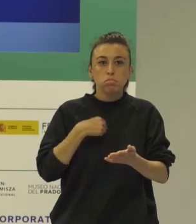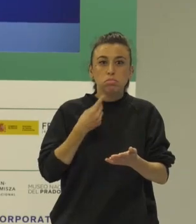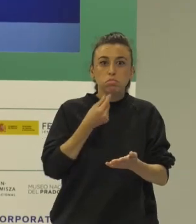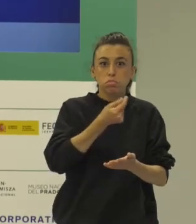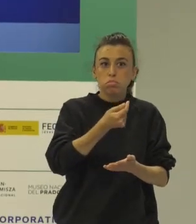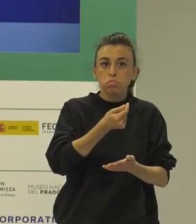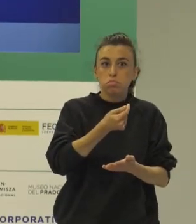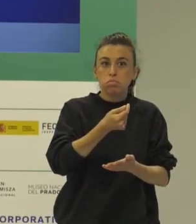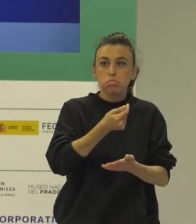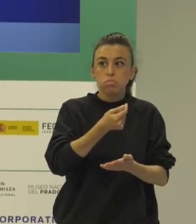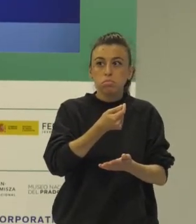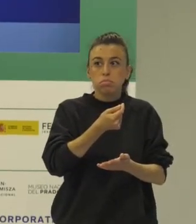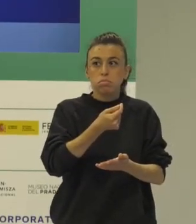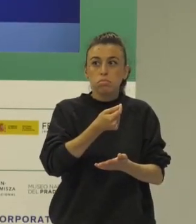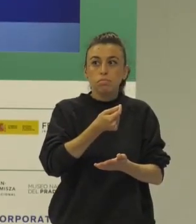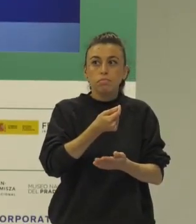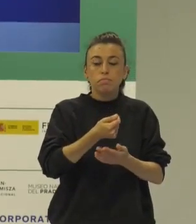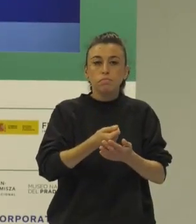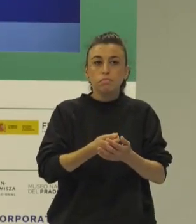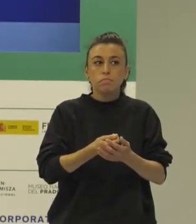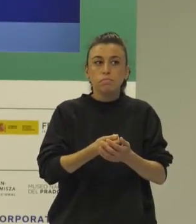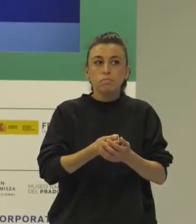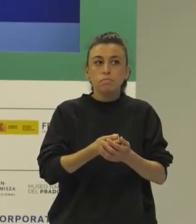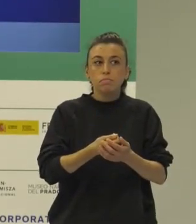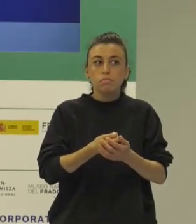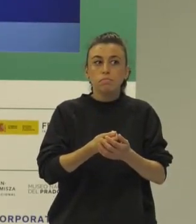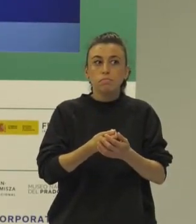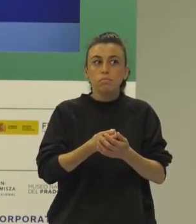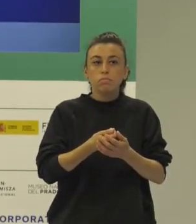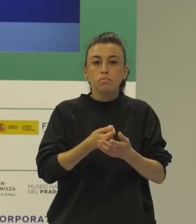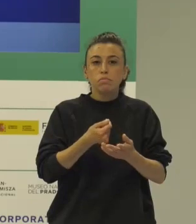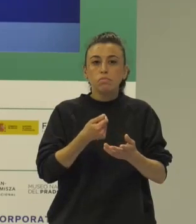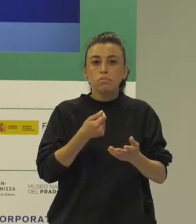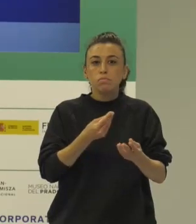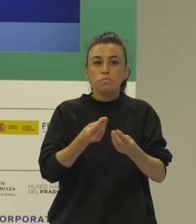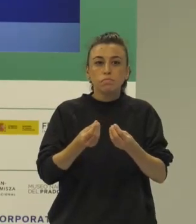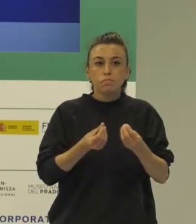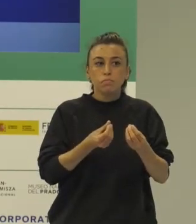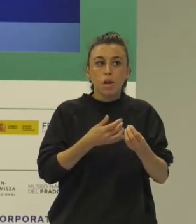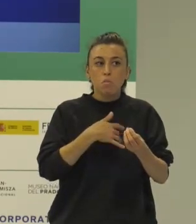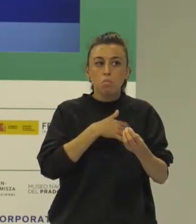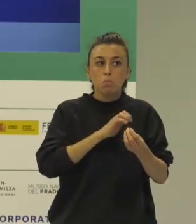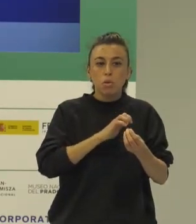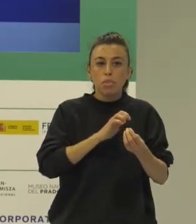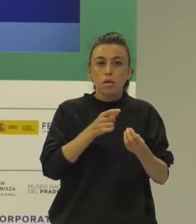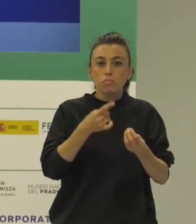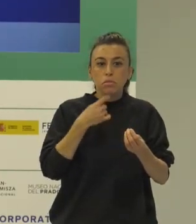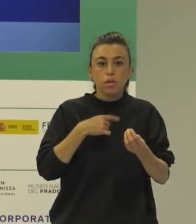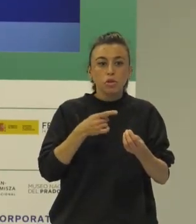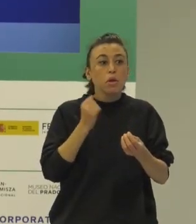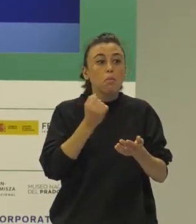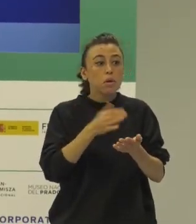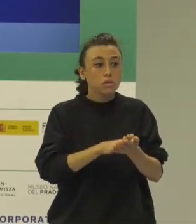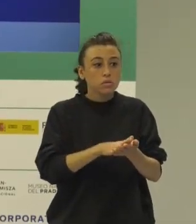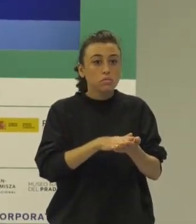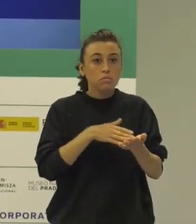protestas y nos encontramos con que la policía y los paramilitares que ellos mismos armaron tiraban a matar, y fue ahí que